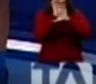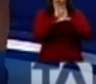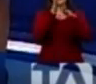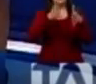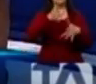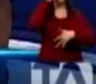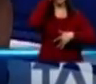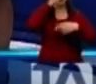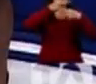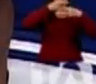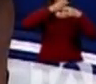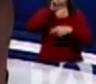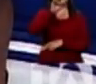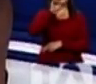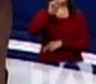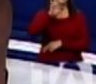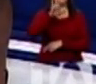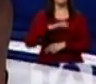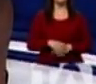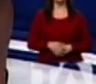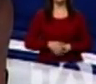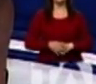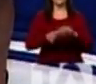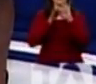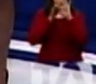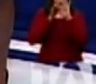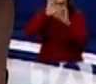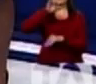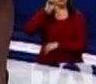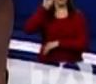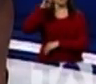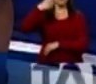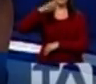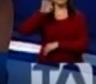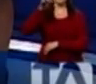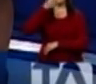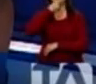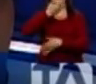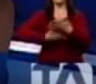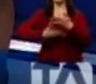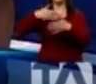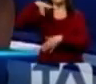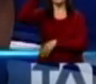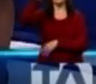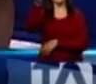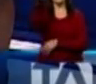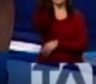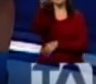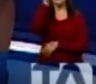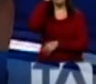Dent. Más adelante con los detalles. Por ahora saludamos con nuestro compañero Jorge Loaiza, quien se encuentra en el norte de la